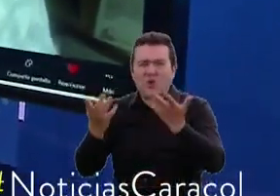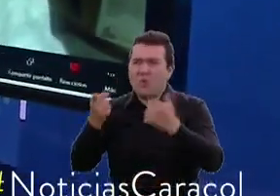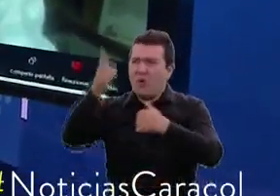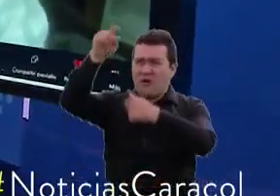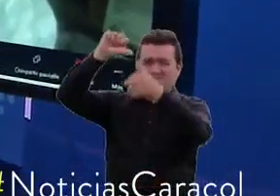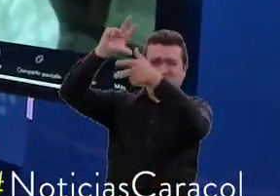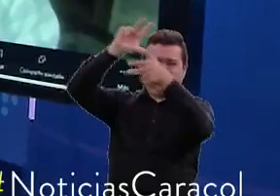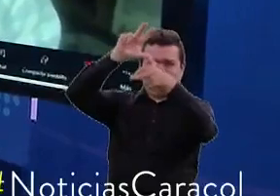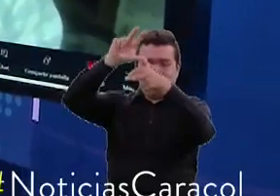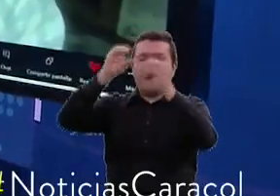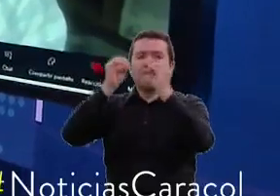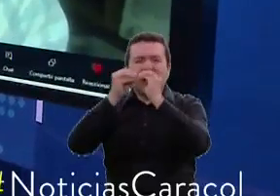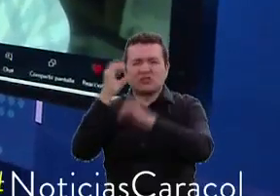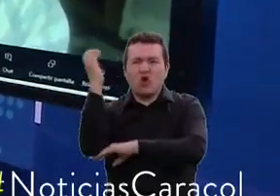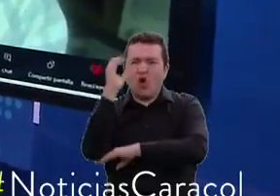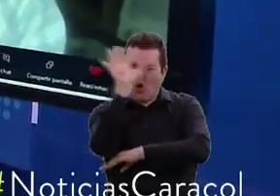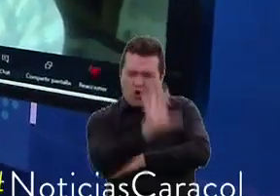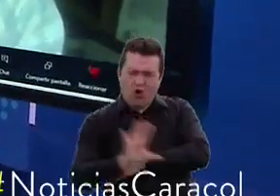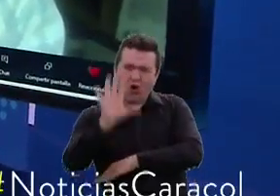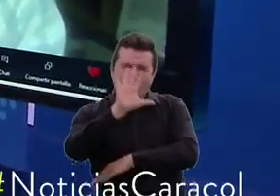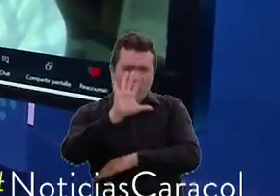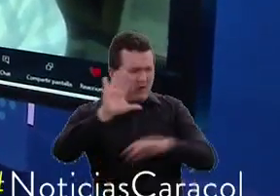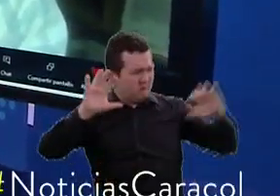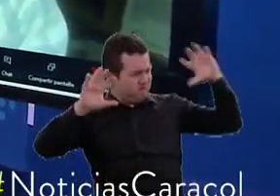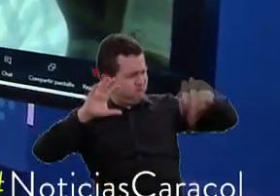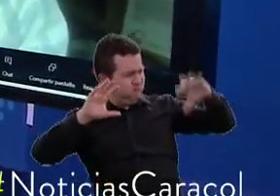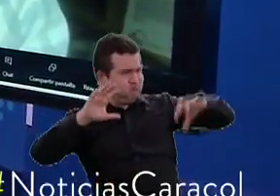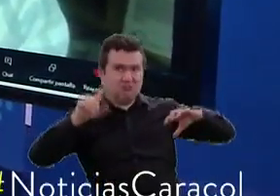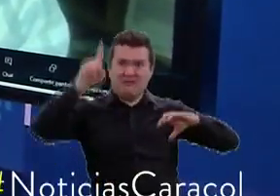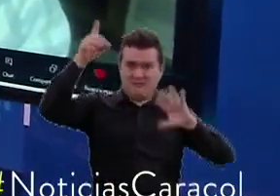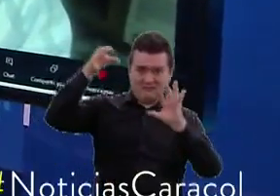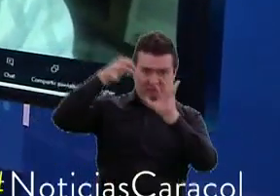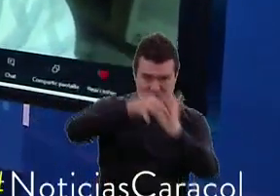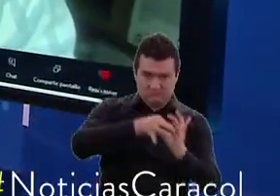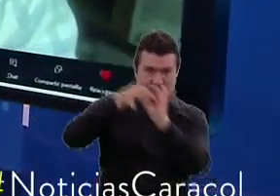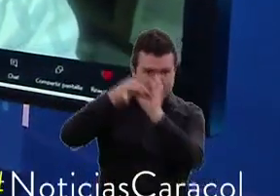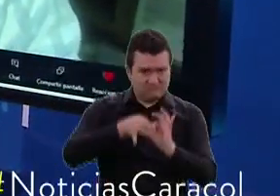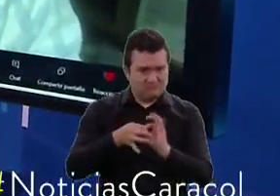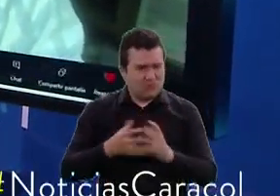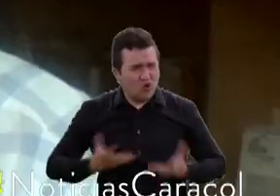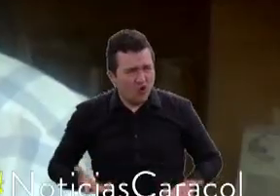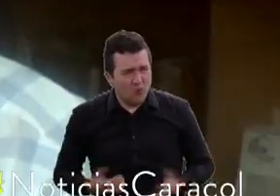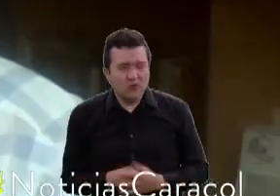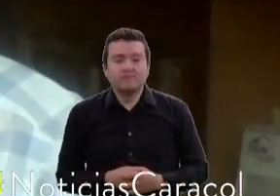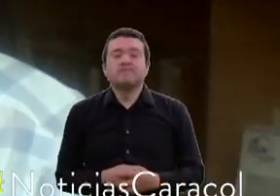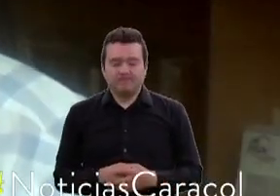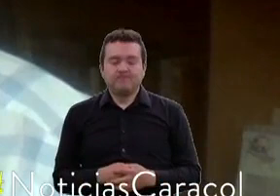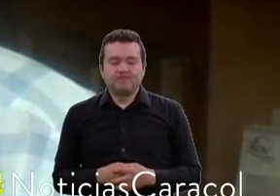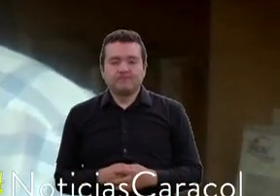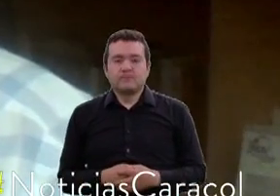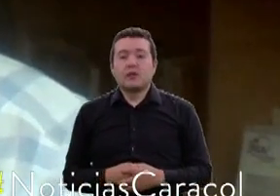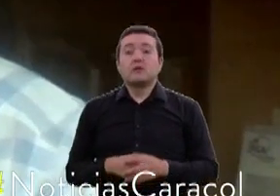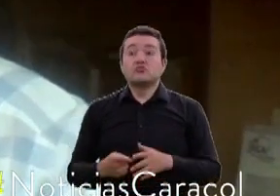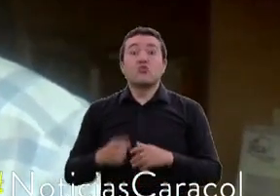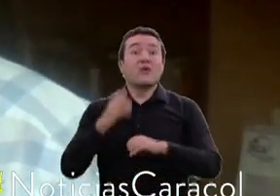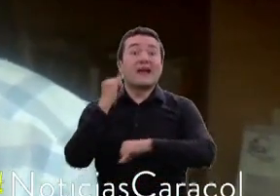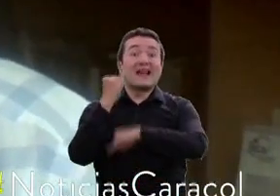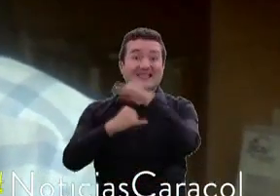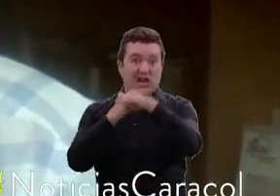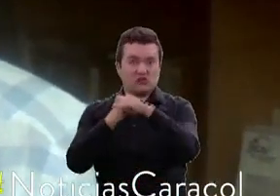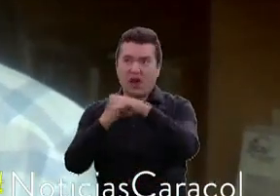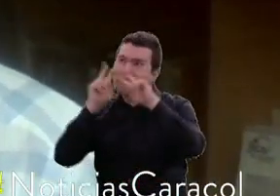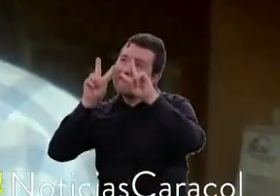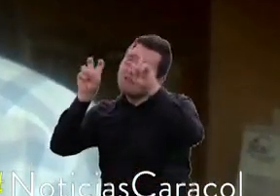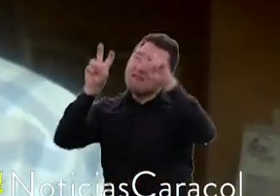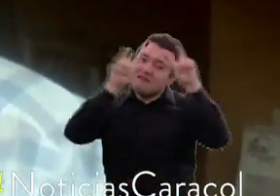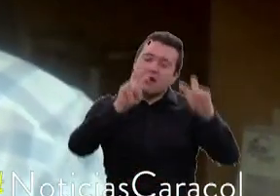como el fenómeno de la Niña, con el paso de este huracán de Iota. Bueno, de acuerdo con los diferentes centros internacionales, entre noviembre